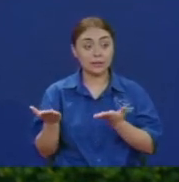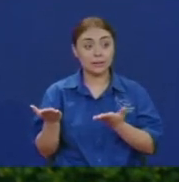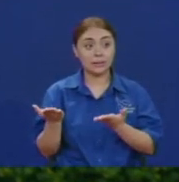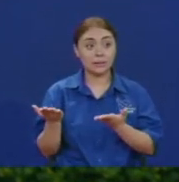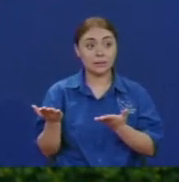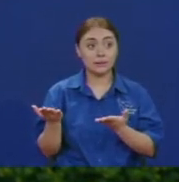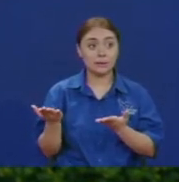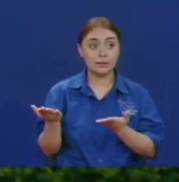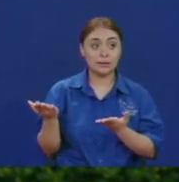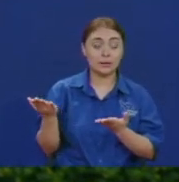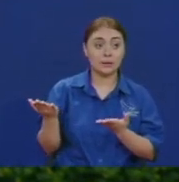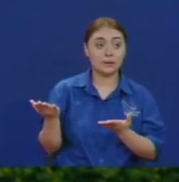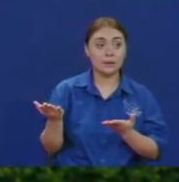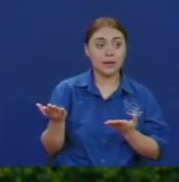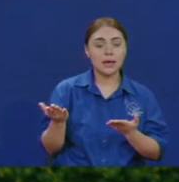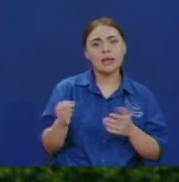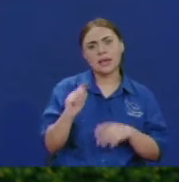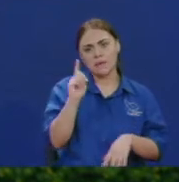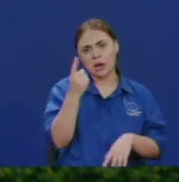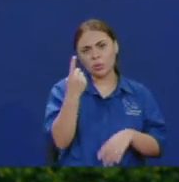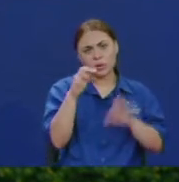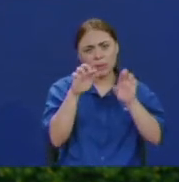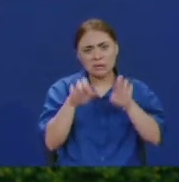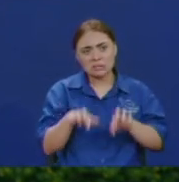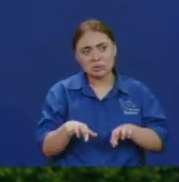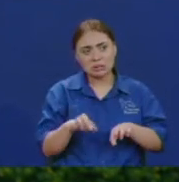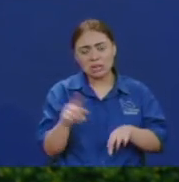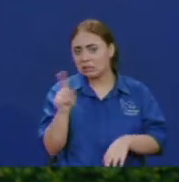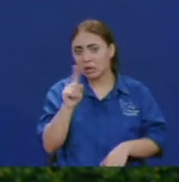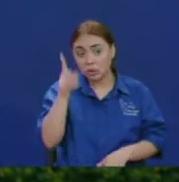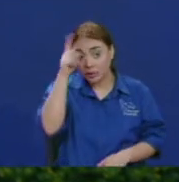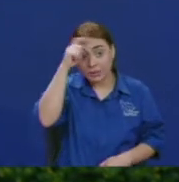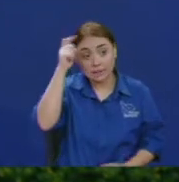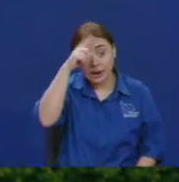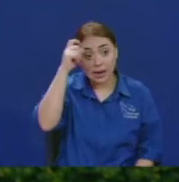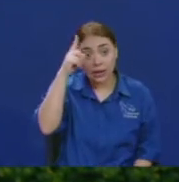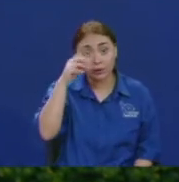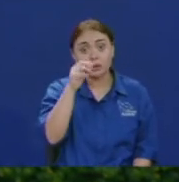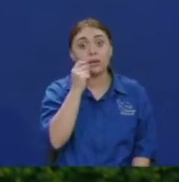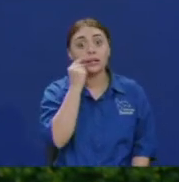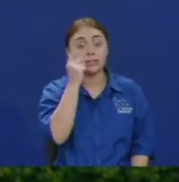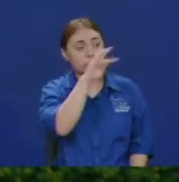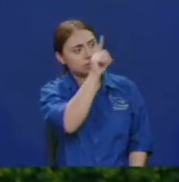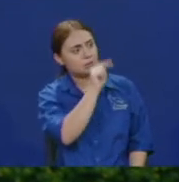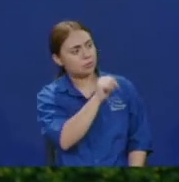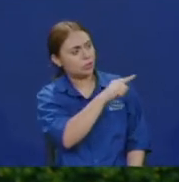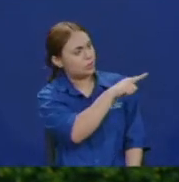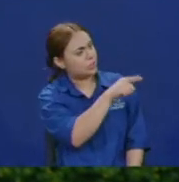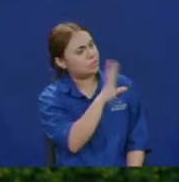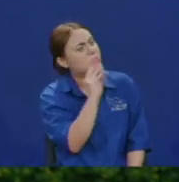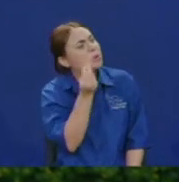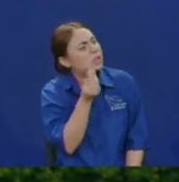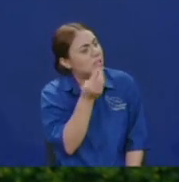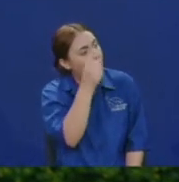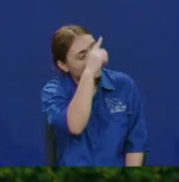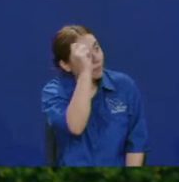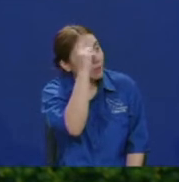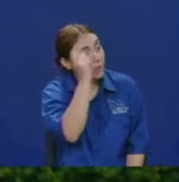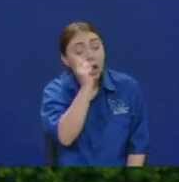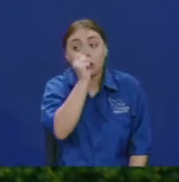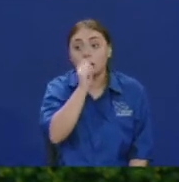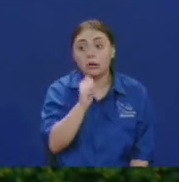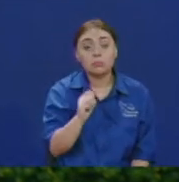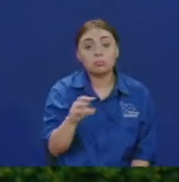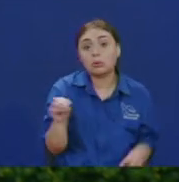hora, llegó y había unos que no habían empezado a trabajar, y le dijo: ¿por qué están aquí ustedes? No están trabajando, porque nadie nos ha